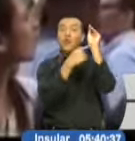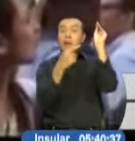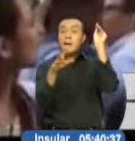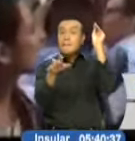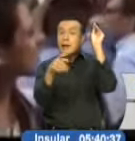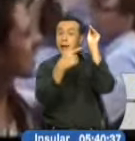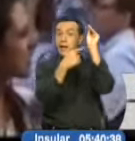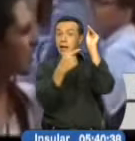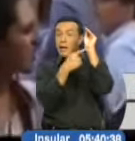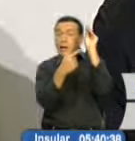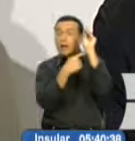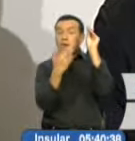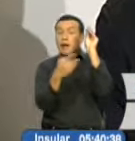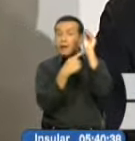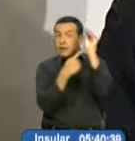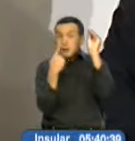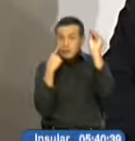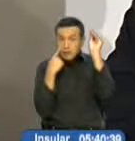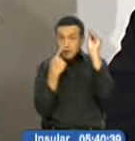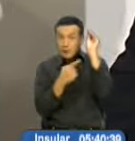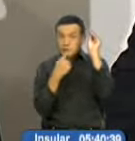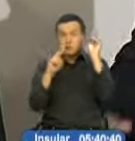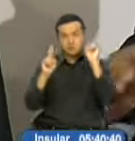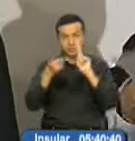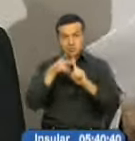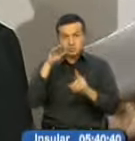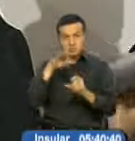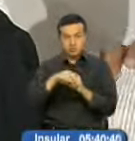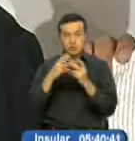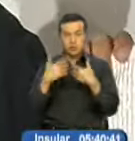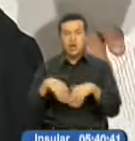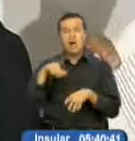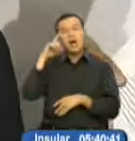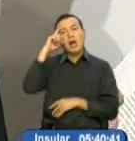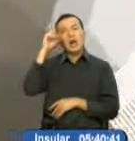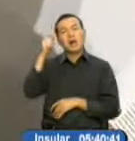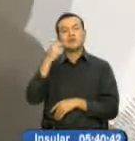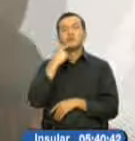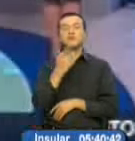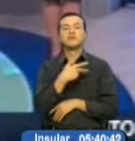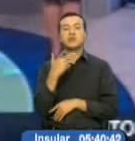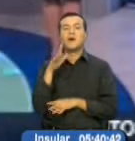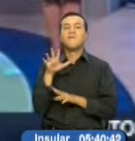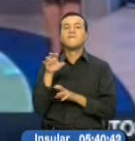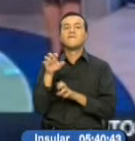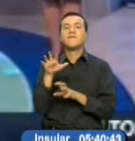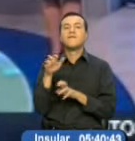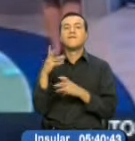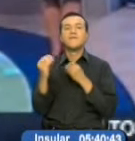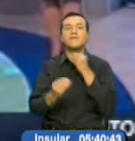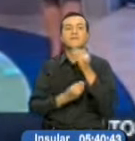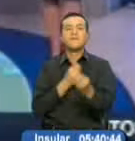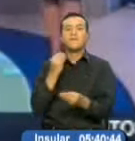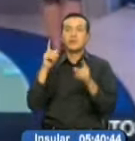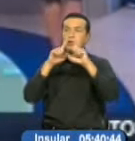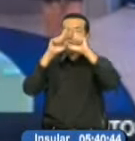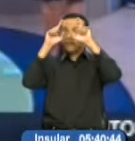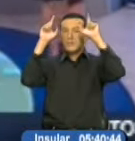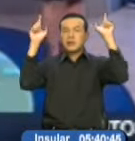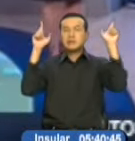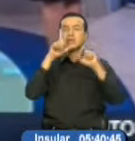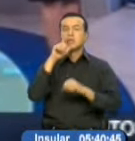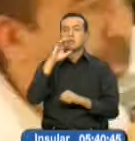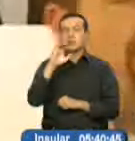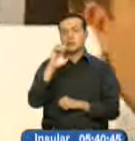las pruebas del fraude! Ya en la segunda vuelta, Lasso justificó la tesis del fraude, valiéndose del exit poll realizado